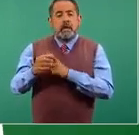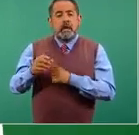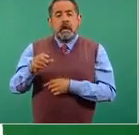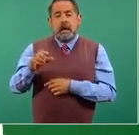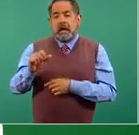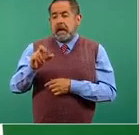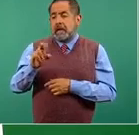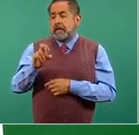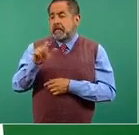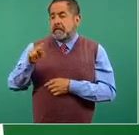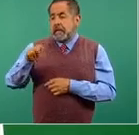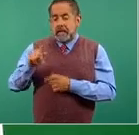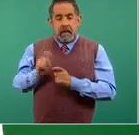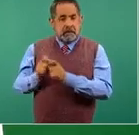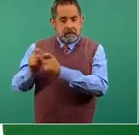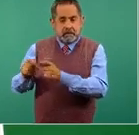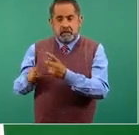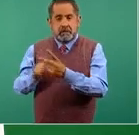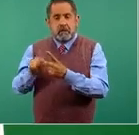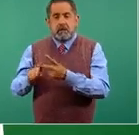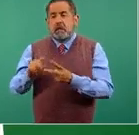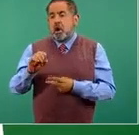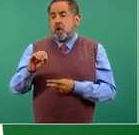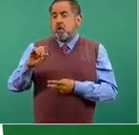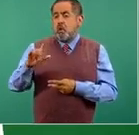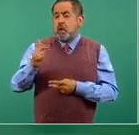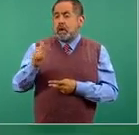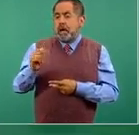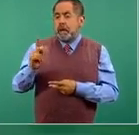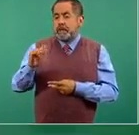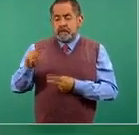autorización sanitaria, y la comisionada Olga Piña,